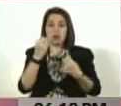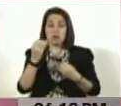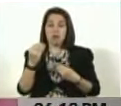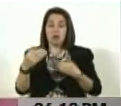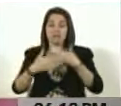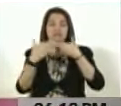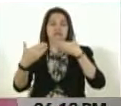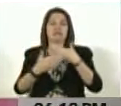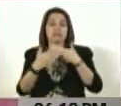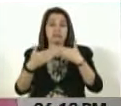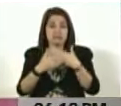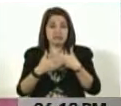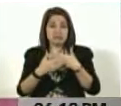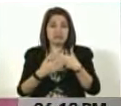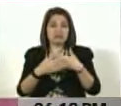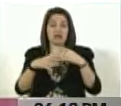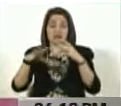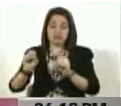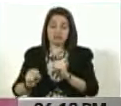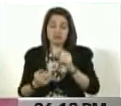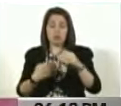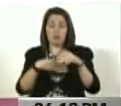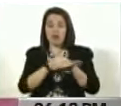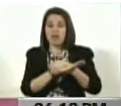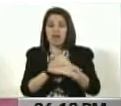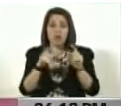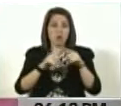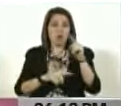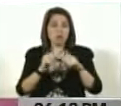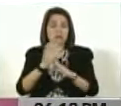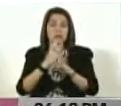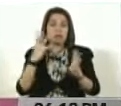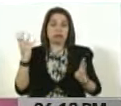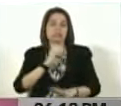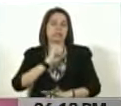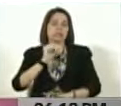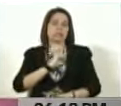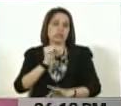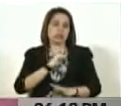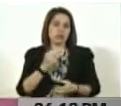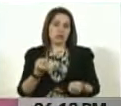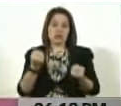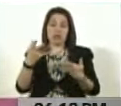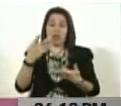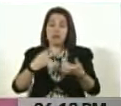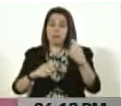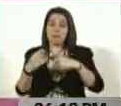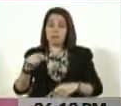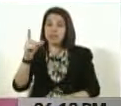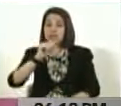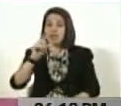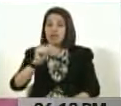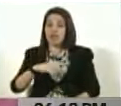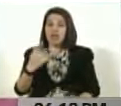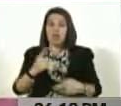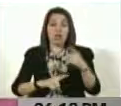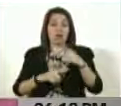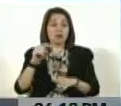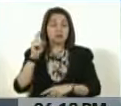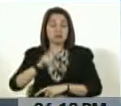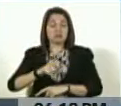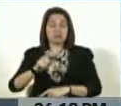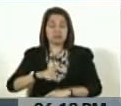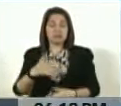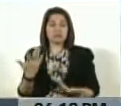de clase, que acaparaba, que escondía, que lo ponía a hacer cola, está asustado y saca el pan al costo que es y saca la cantidad y a la capacidad de su producción.